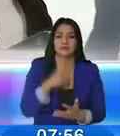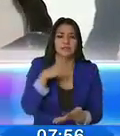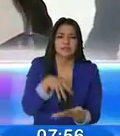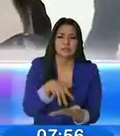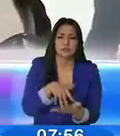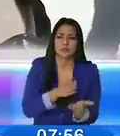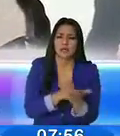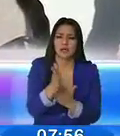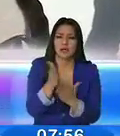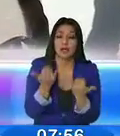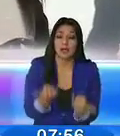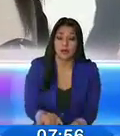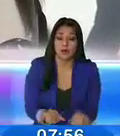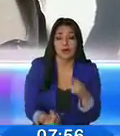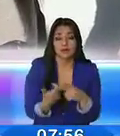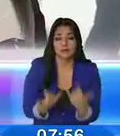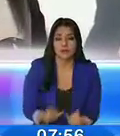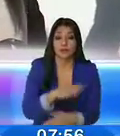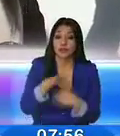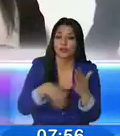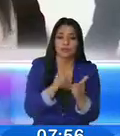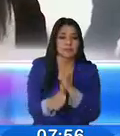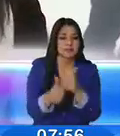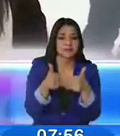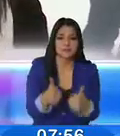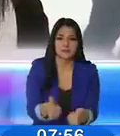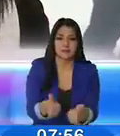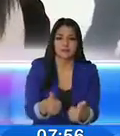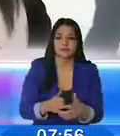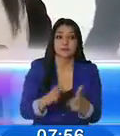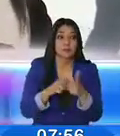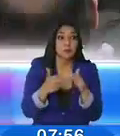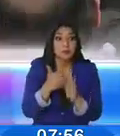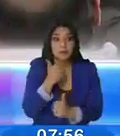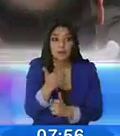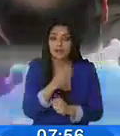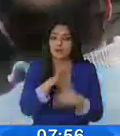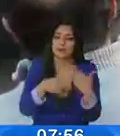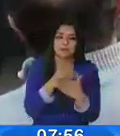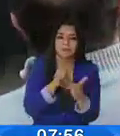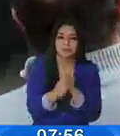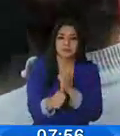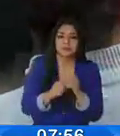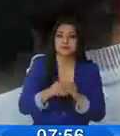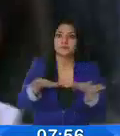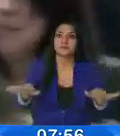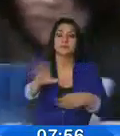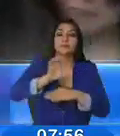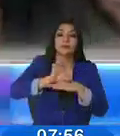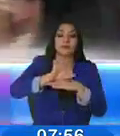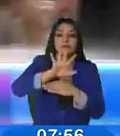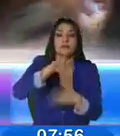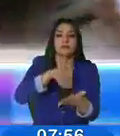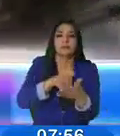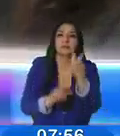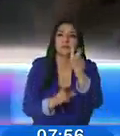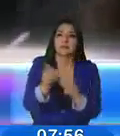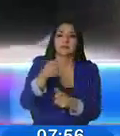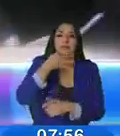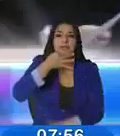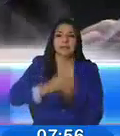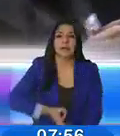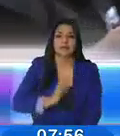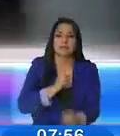para este momento, entonces esperamos todos pasar de la mejor manera por más dificultad que se presente. A escala nacional, 5.000 personas rindieron el examen